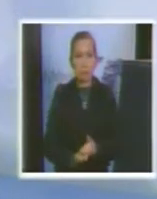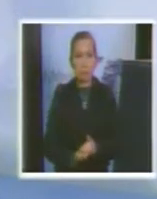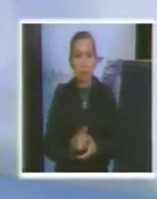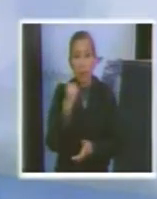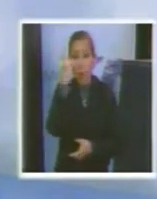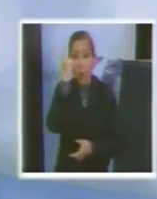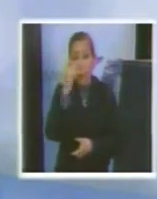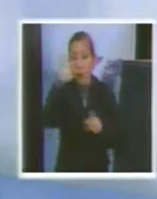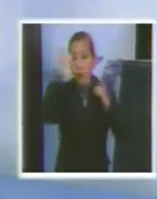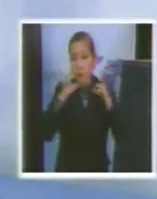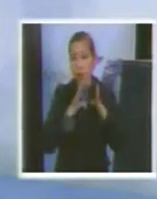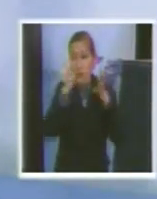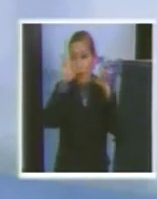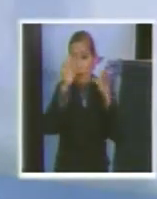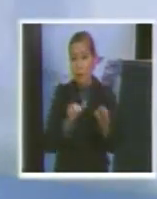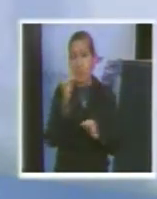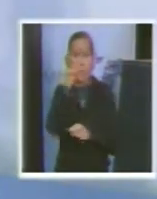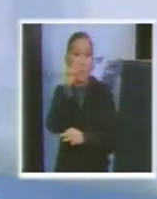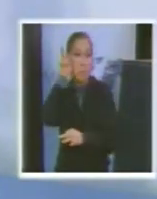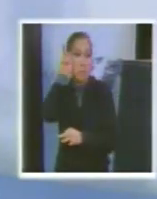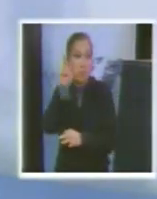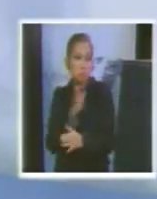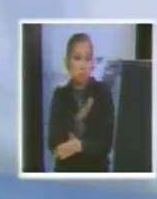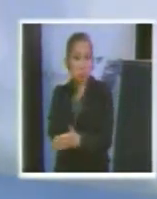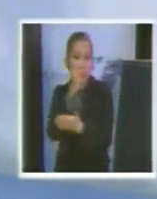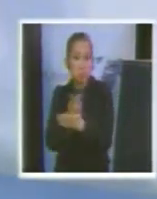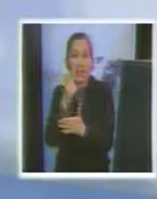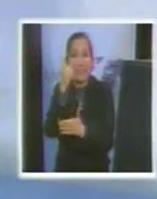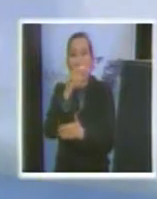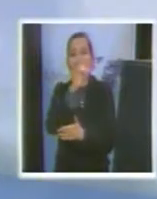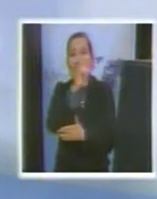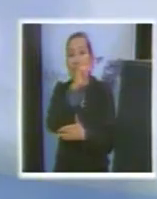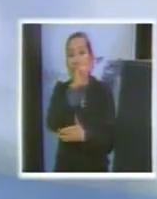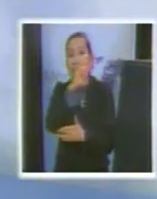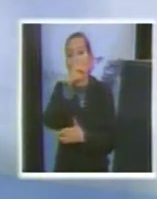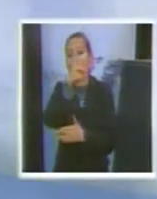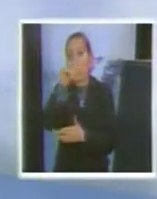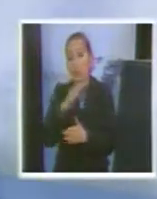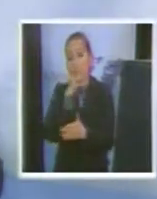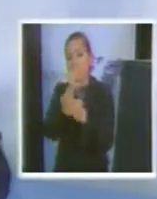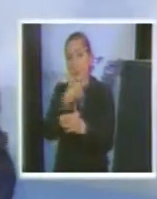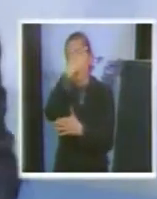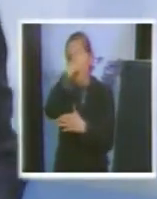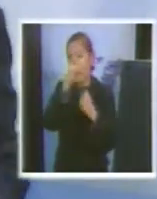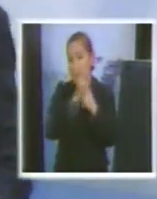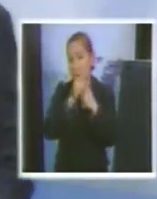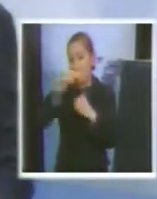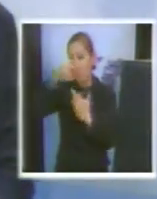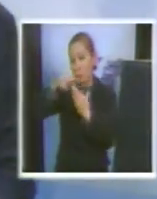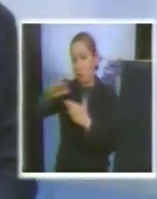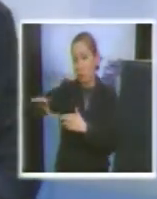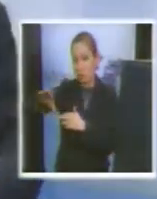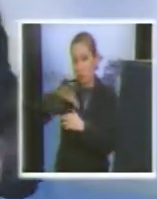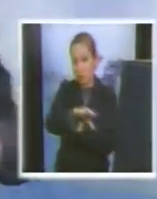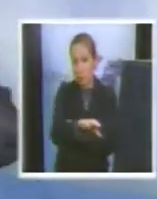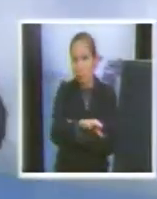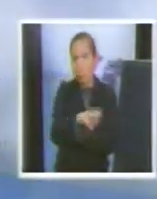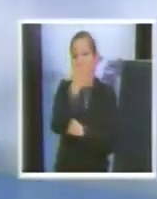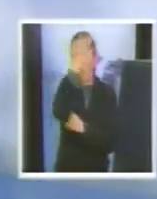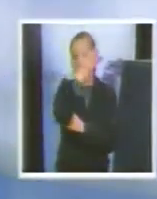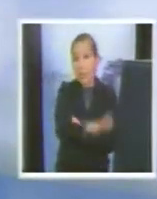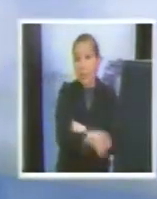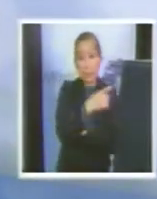1 visita oficial a la Santa Sede, y el canciller Meade visitó 7 países de la región.